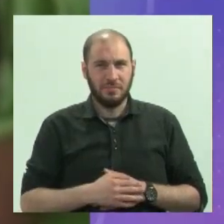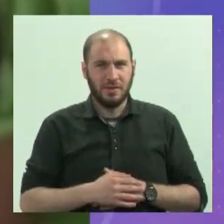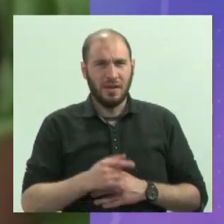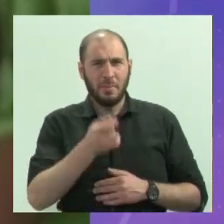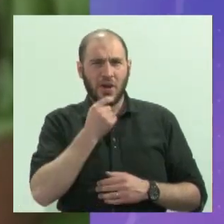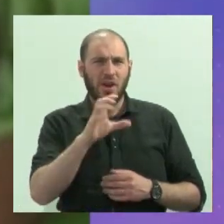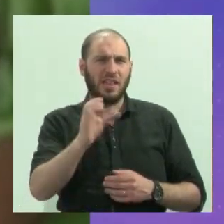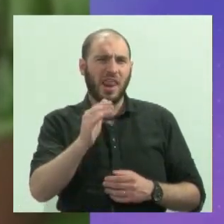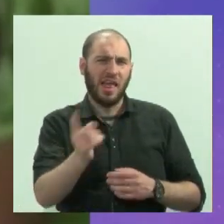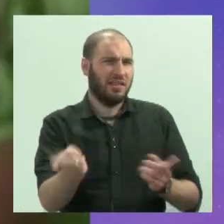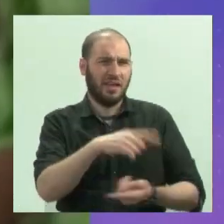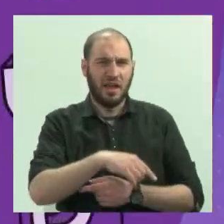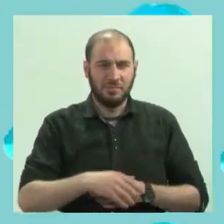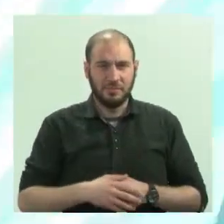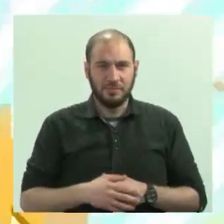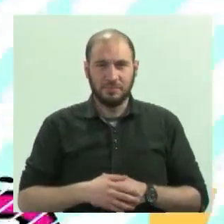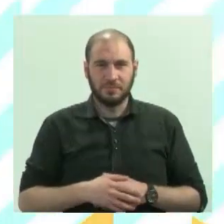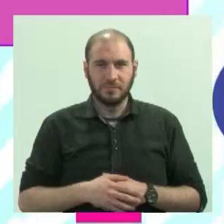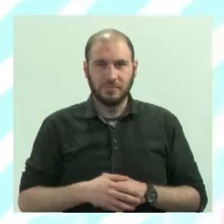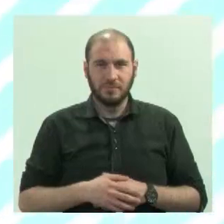mejor cámbialo de canal, ¿sí?